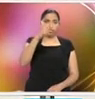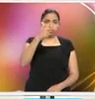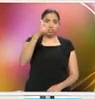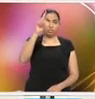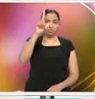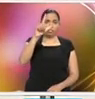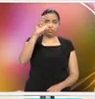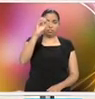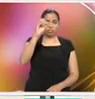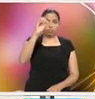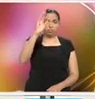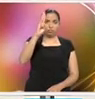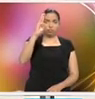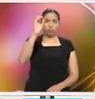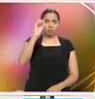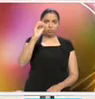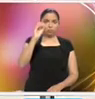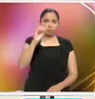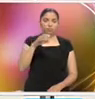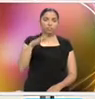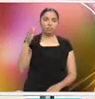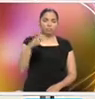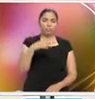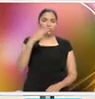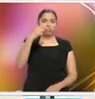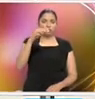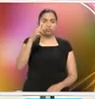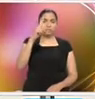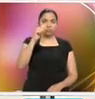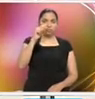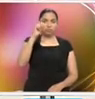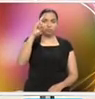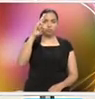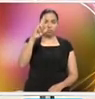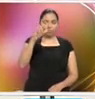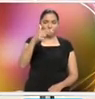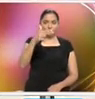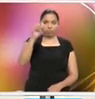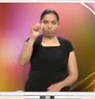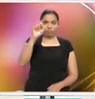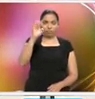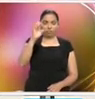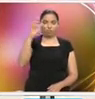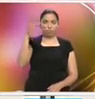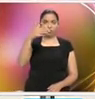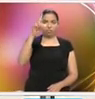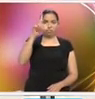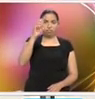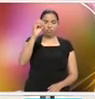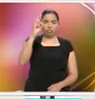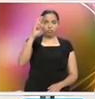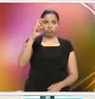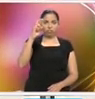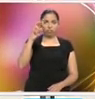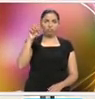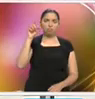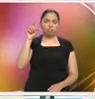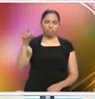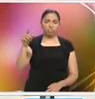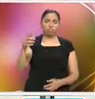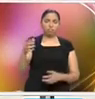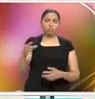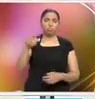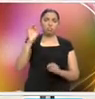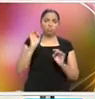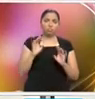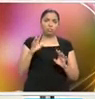su compañía, en ese entonces eran The Lord Chamberlain's Men, después pasaron a ser The King's Men. El Teatro El Globo se quemó, pero en 97 en